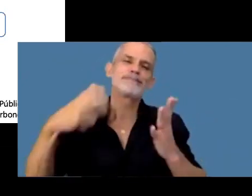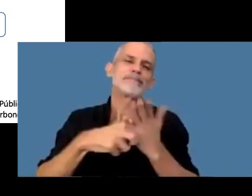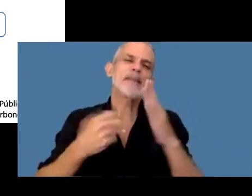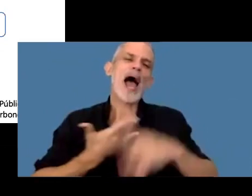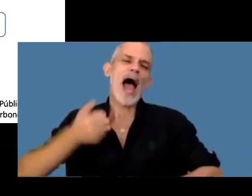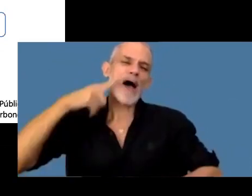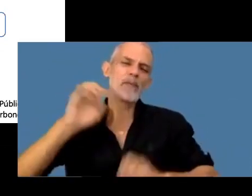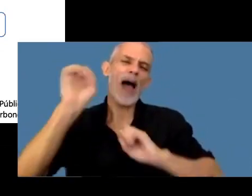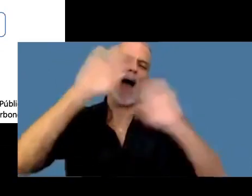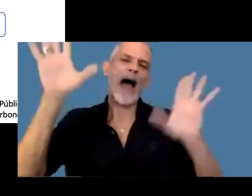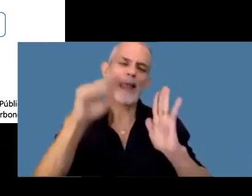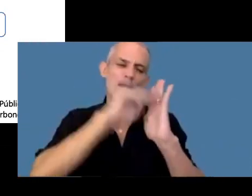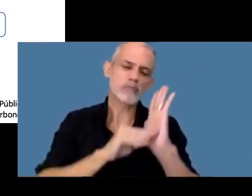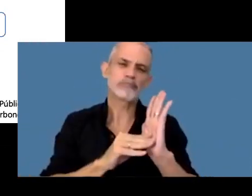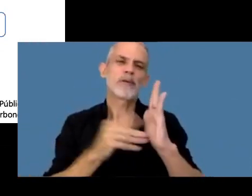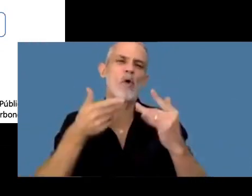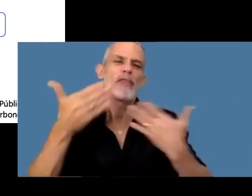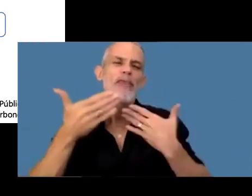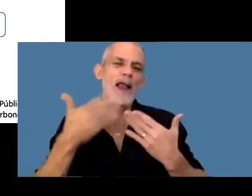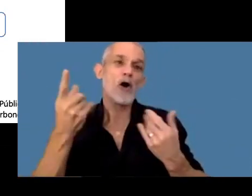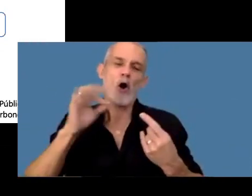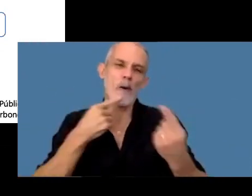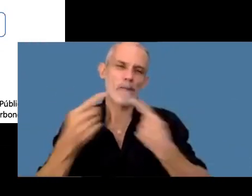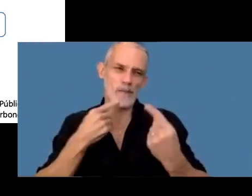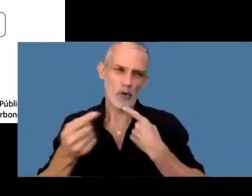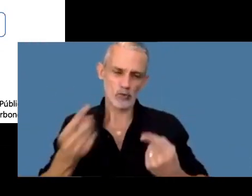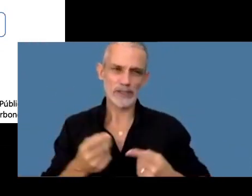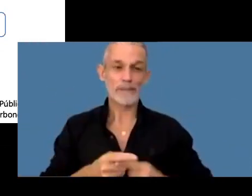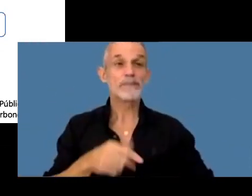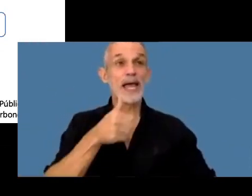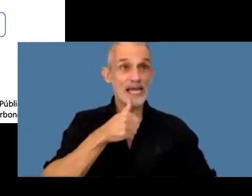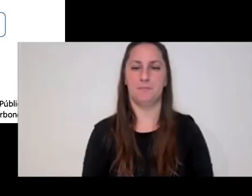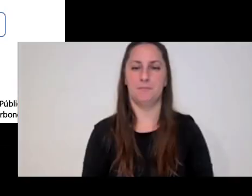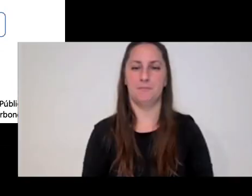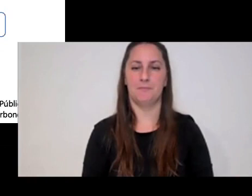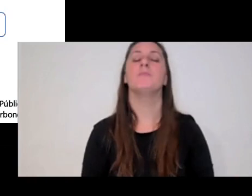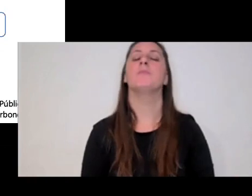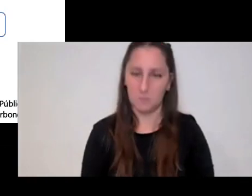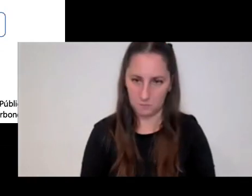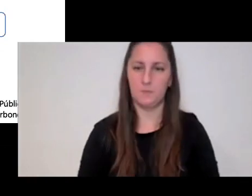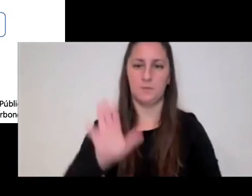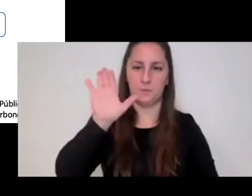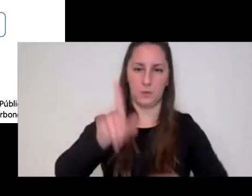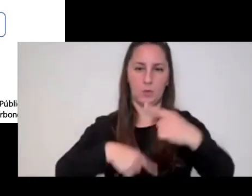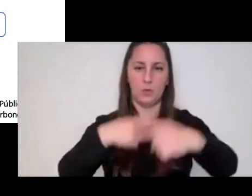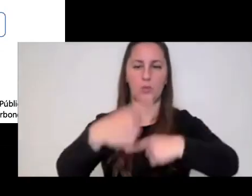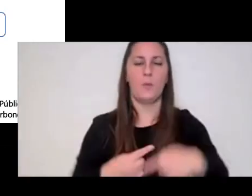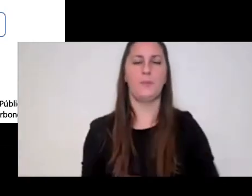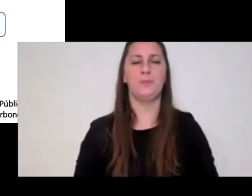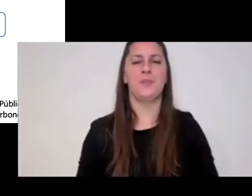de diálogos, en una consulta frecuente. Bueno, ¿qué es lo que puedo declarar? Bueno, esta declaración de